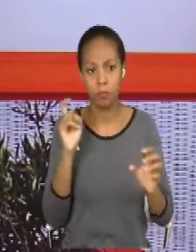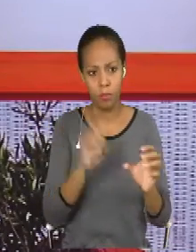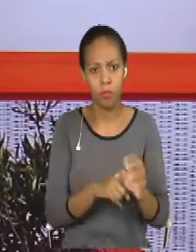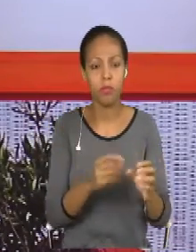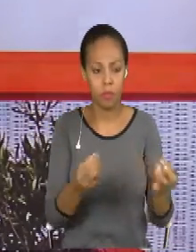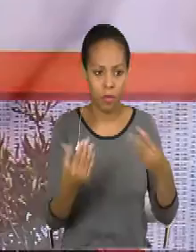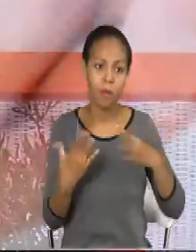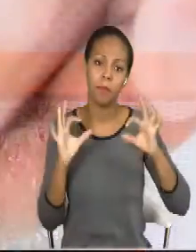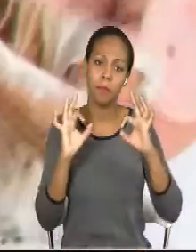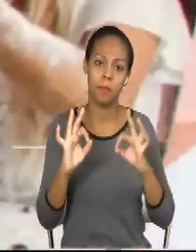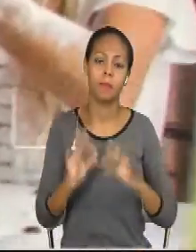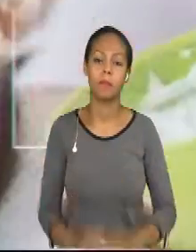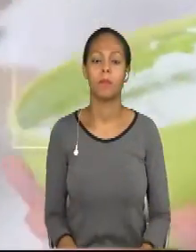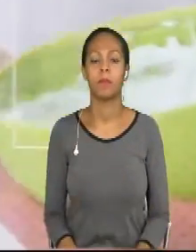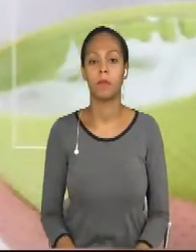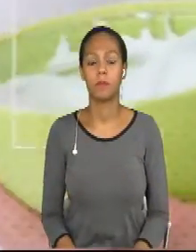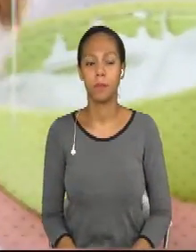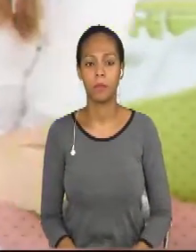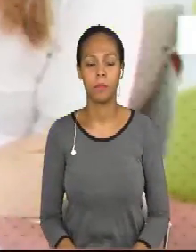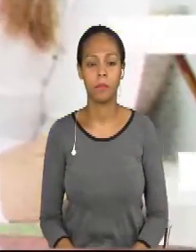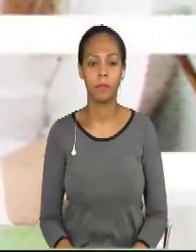beneficio.